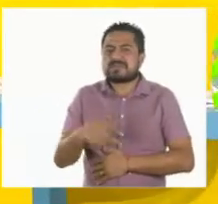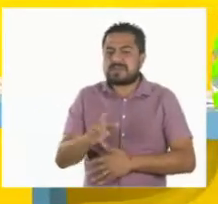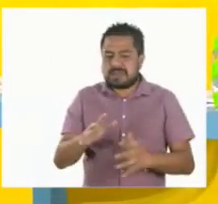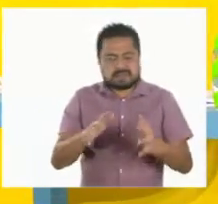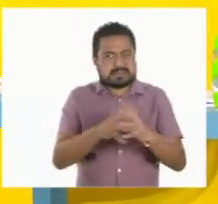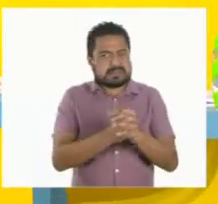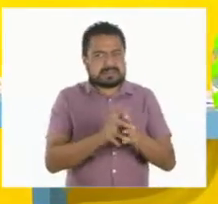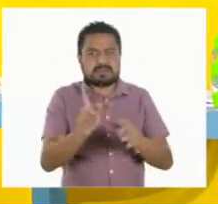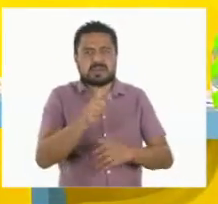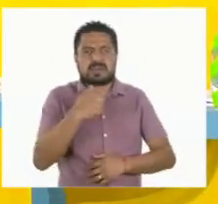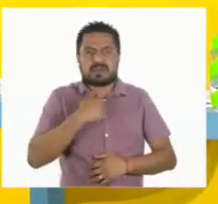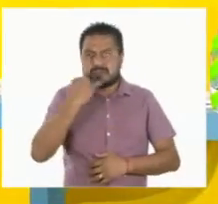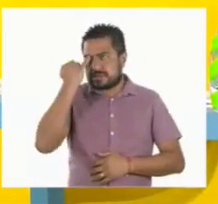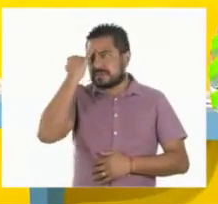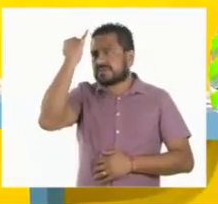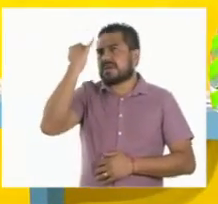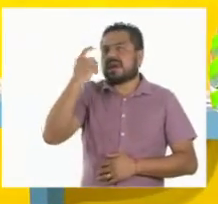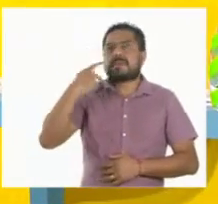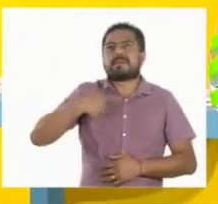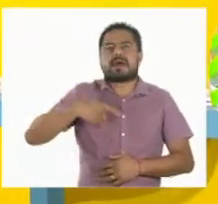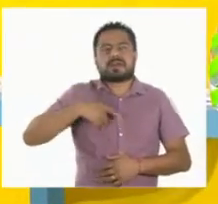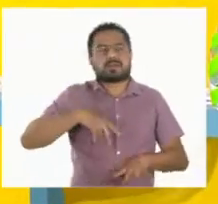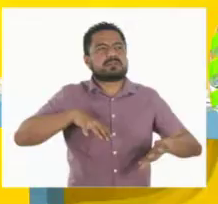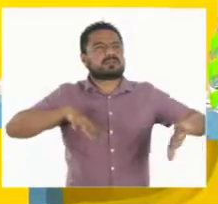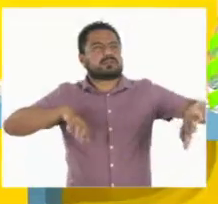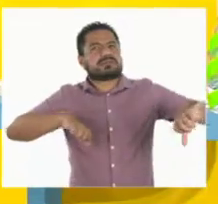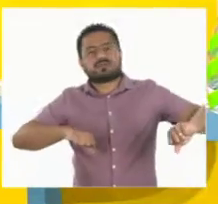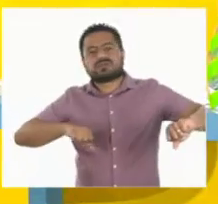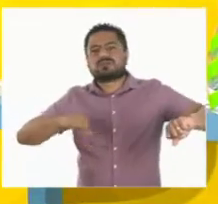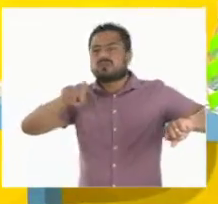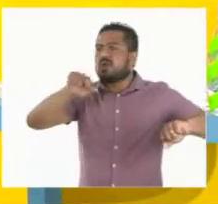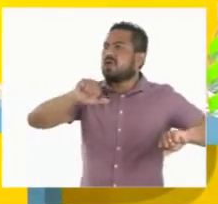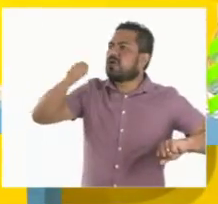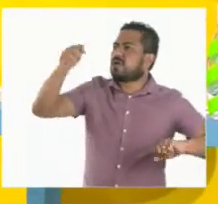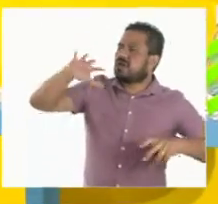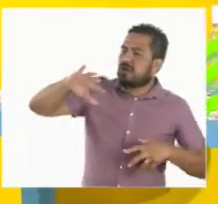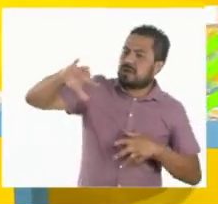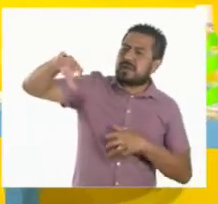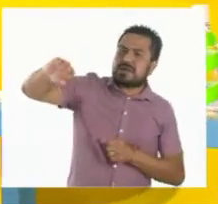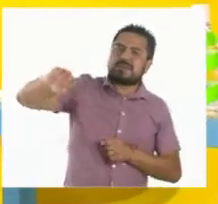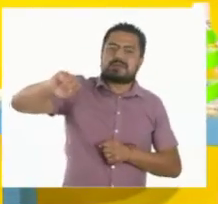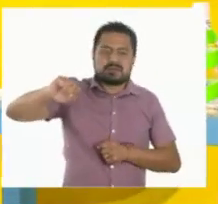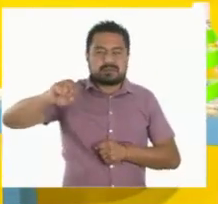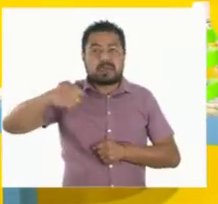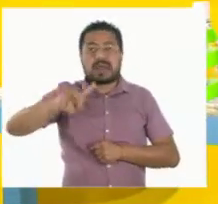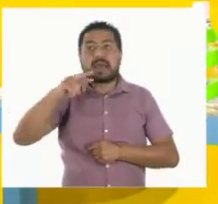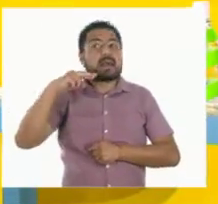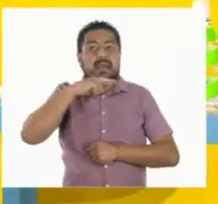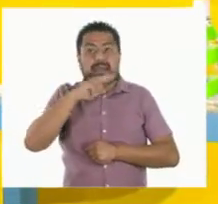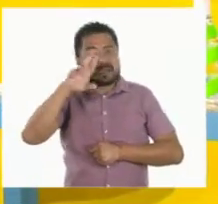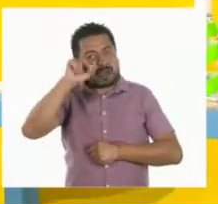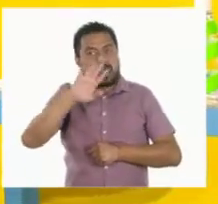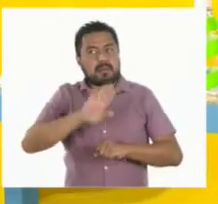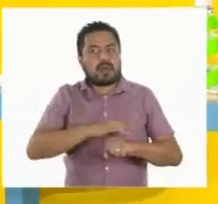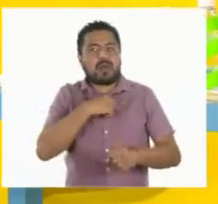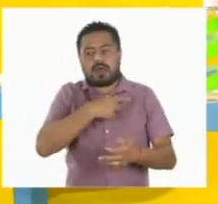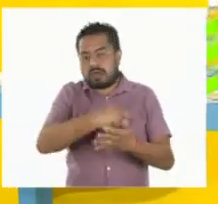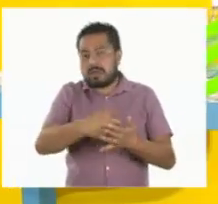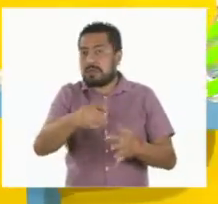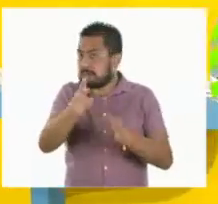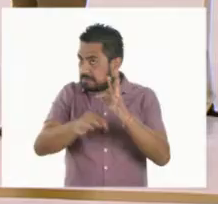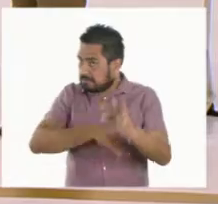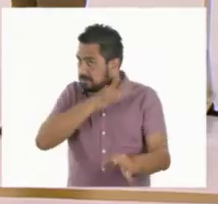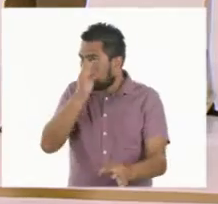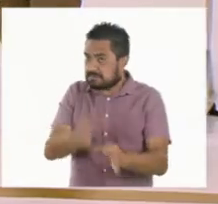Si no, imaginando que yo agarro a una persona aquí y tú estás agarrando a una allá. Ok, pero no vais a ir muy rápido. No. Me voy a caer. No. ¿Estás listo?